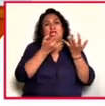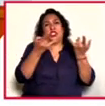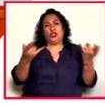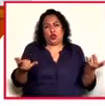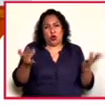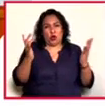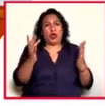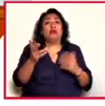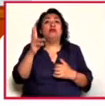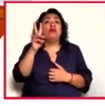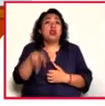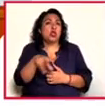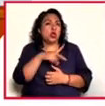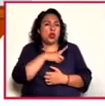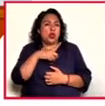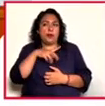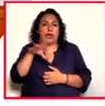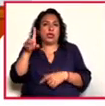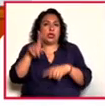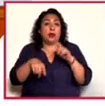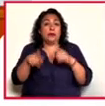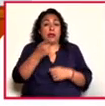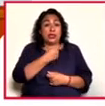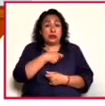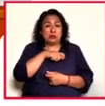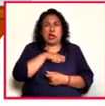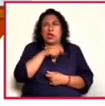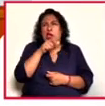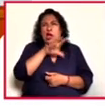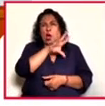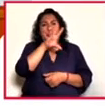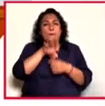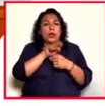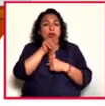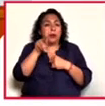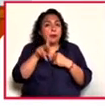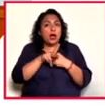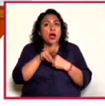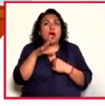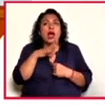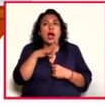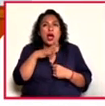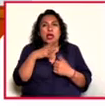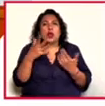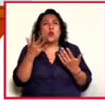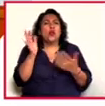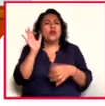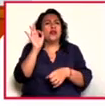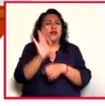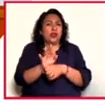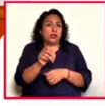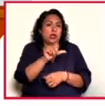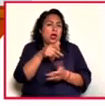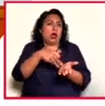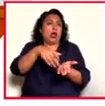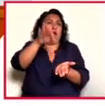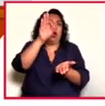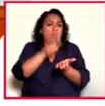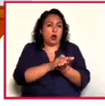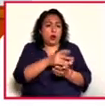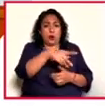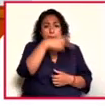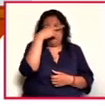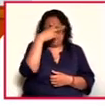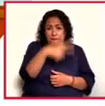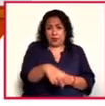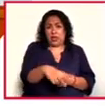nunca debió salir, ¿no? En España casi toda una historiografía hagiográfica defensora del héroe, y en México ha habido las dos